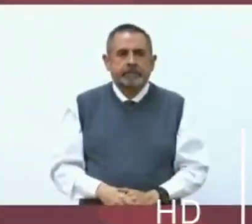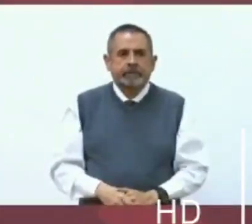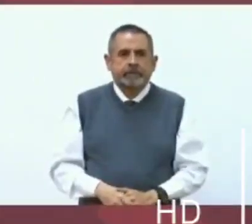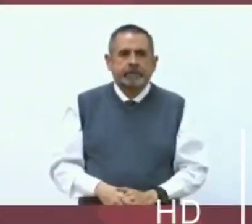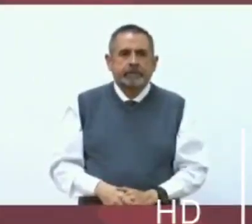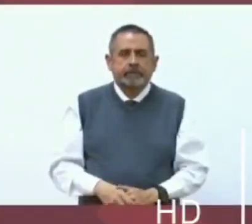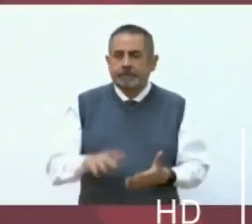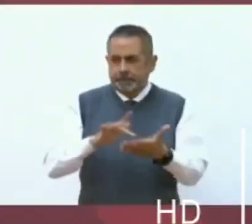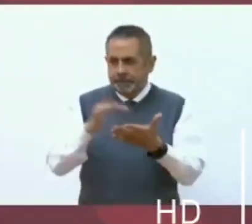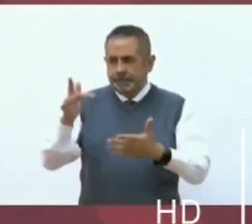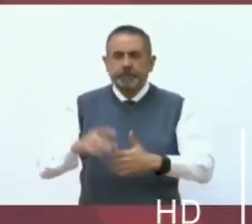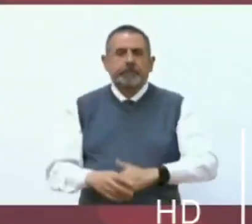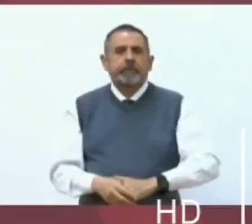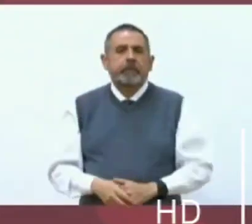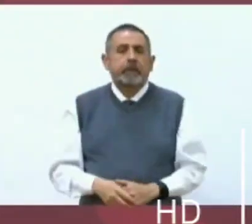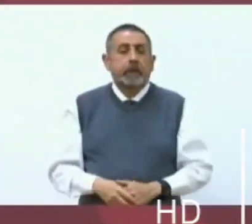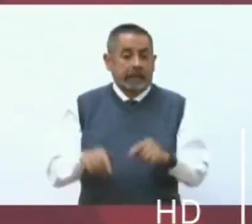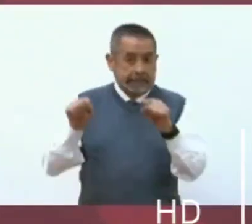Gracias.